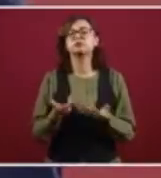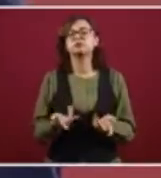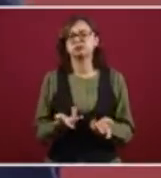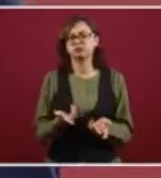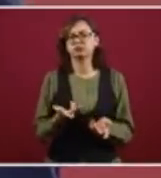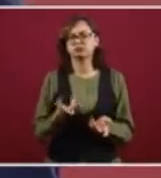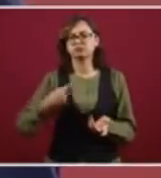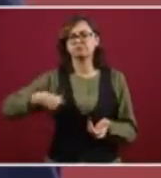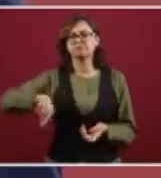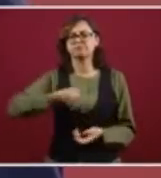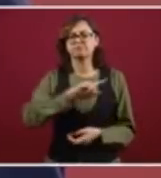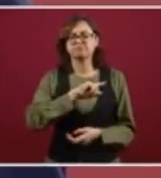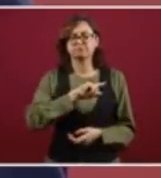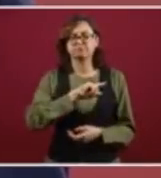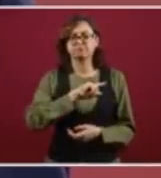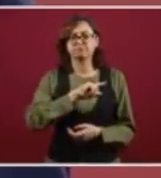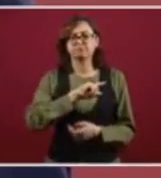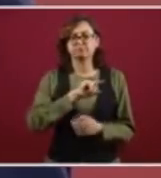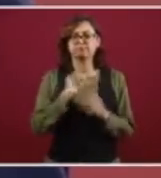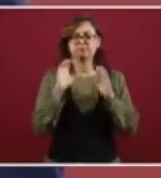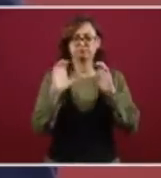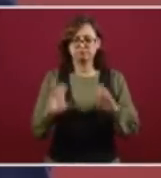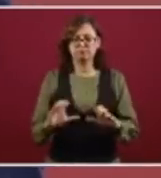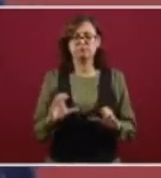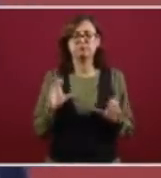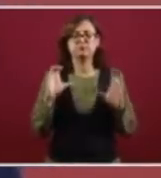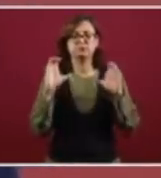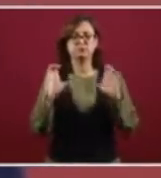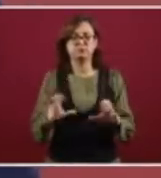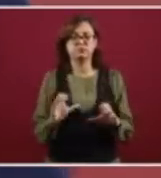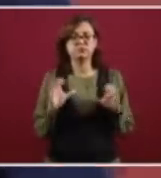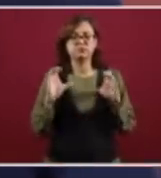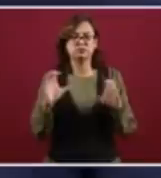Vamos a cuidar